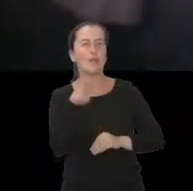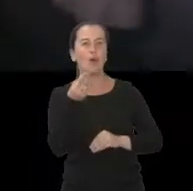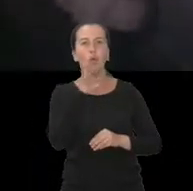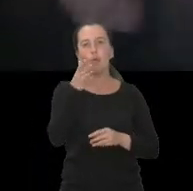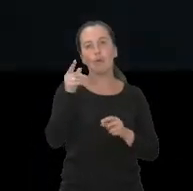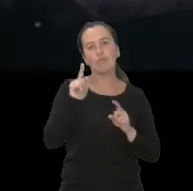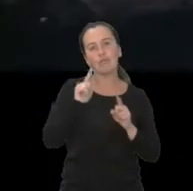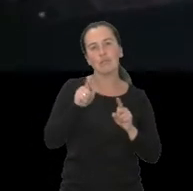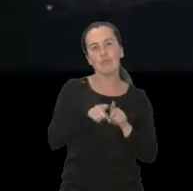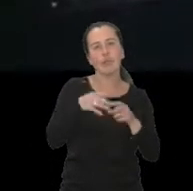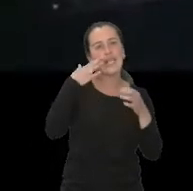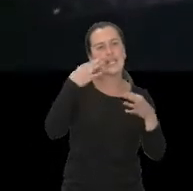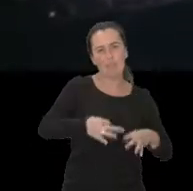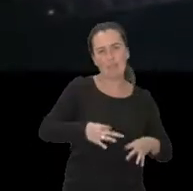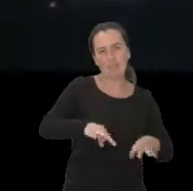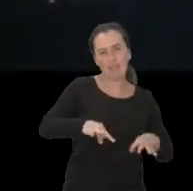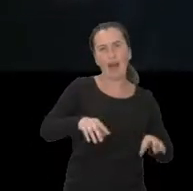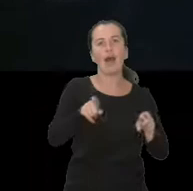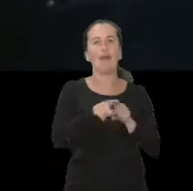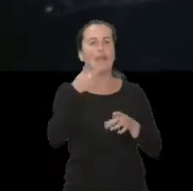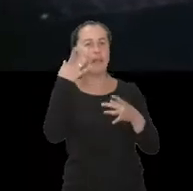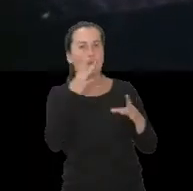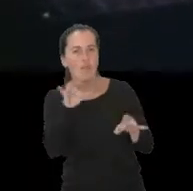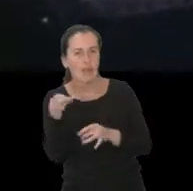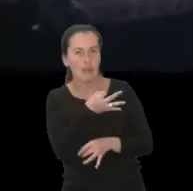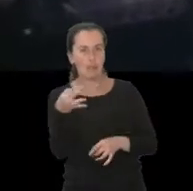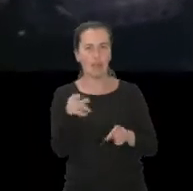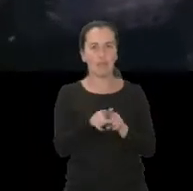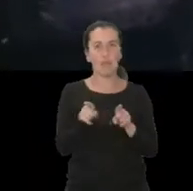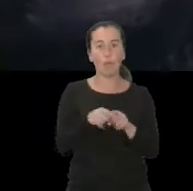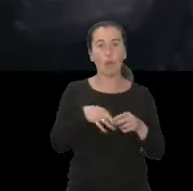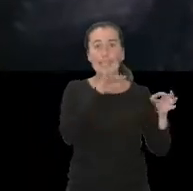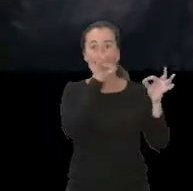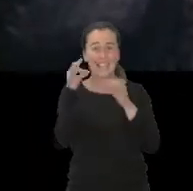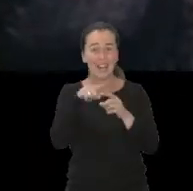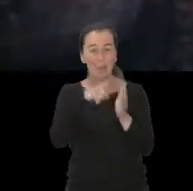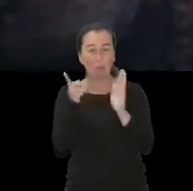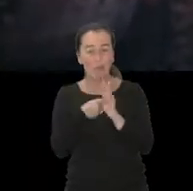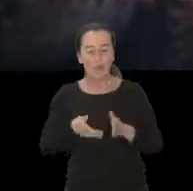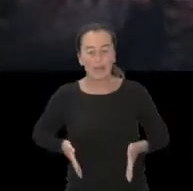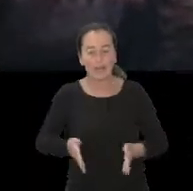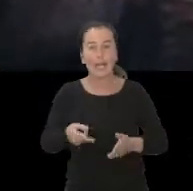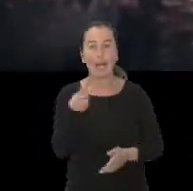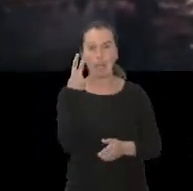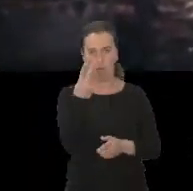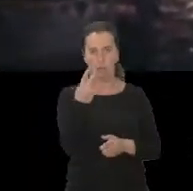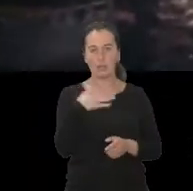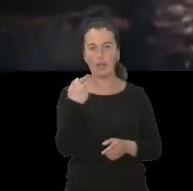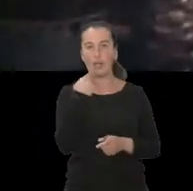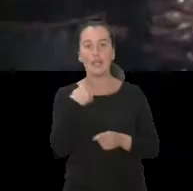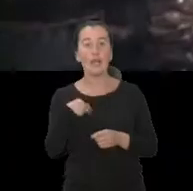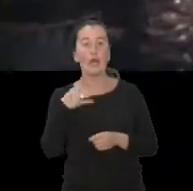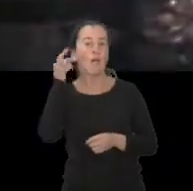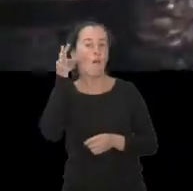simplicidad, alta eficacia e higiene. La sardina entera se depositaba en el canal 2, donde